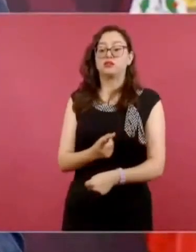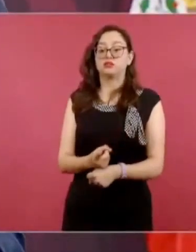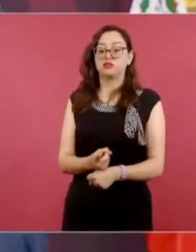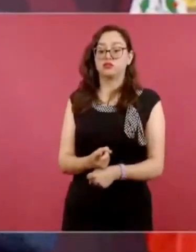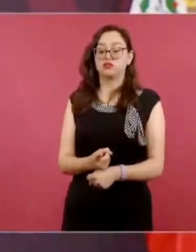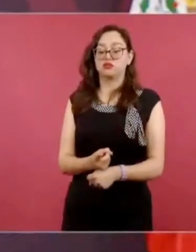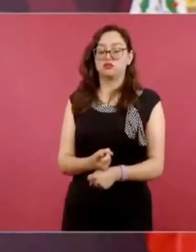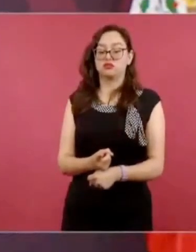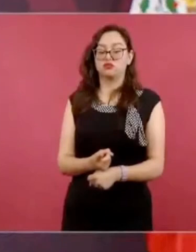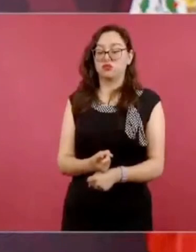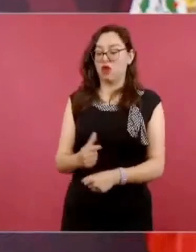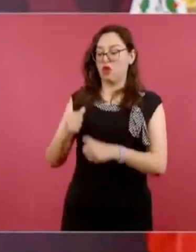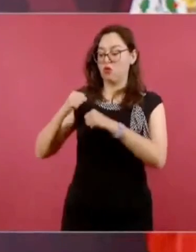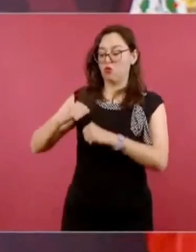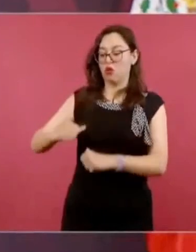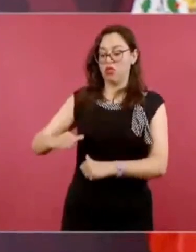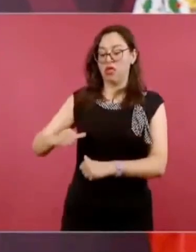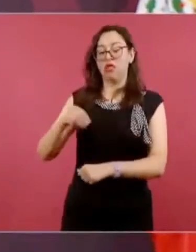porque